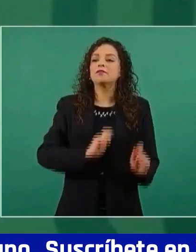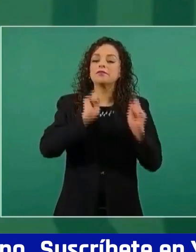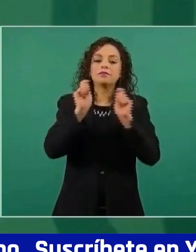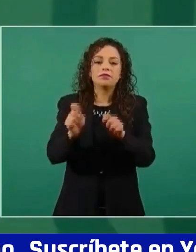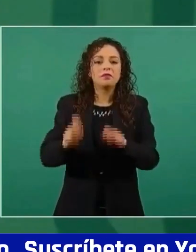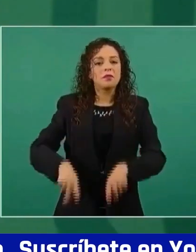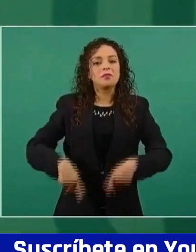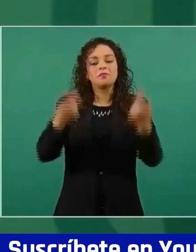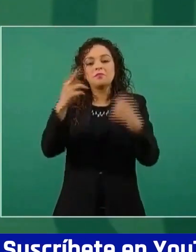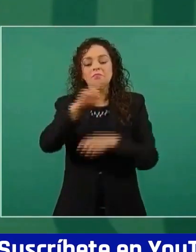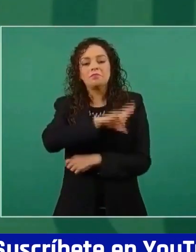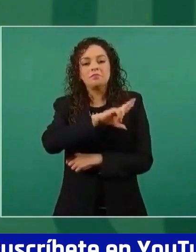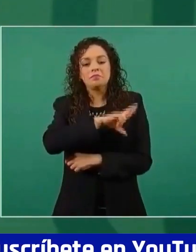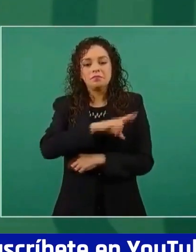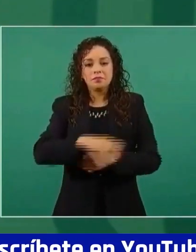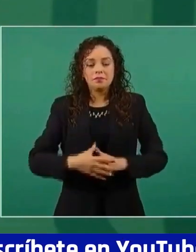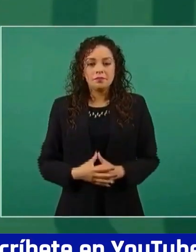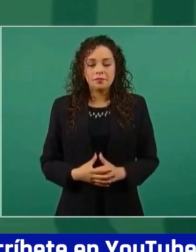Pero